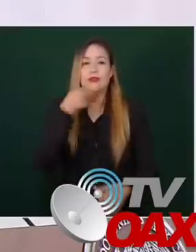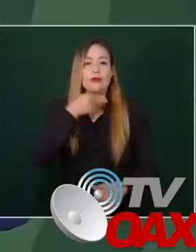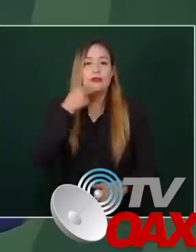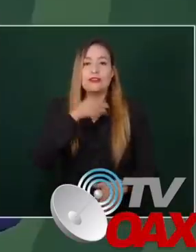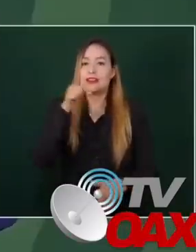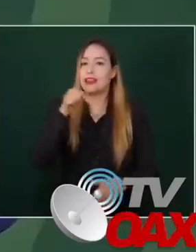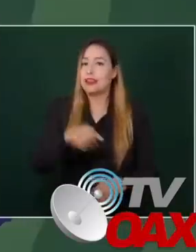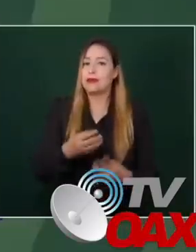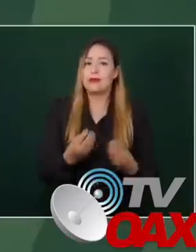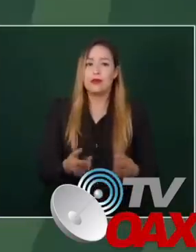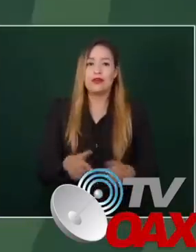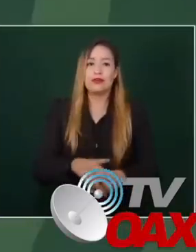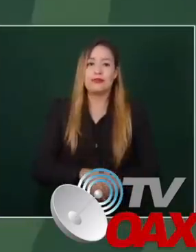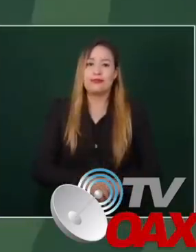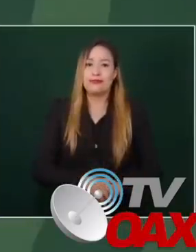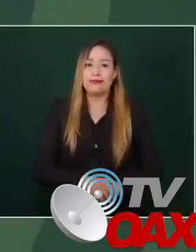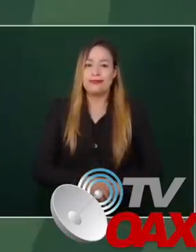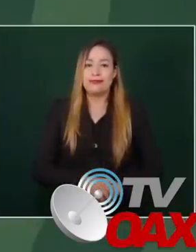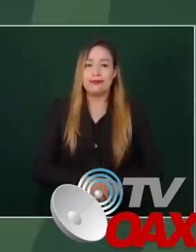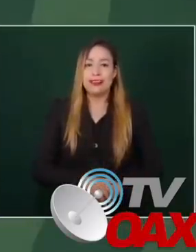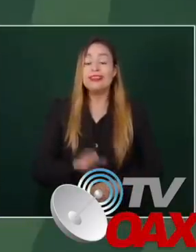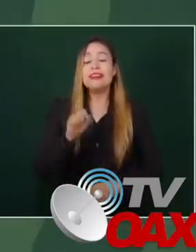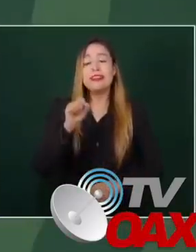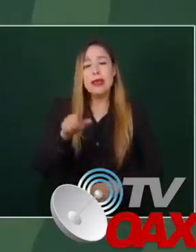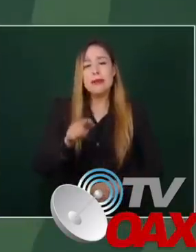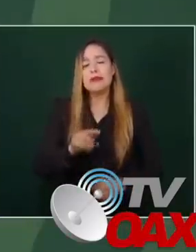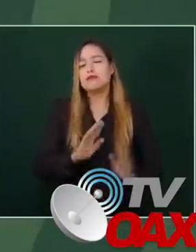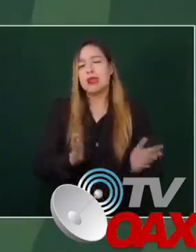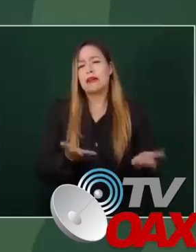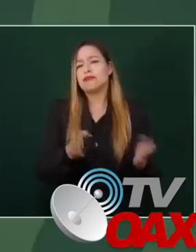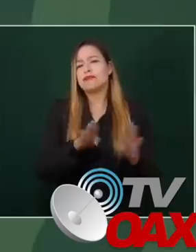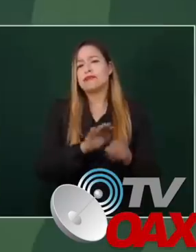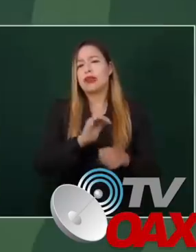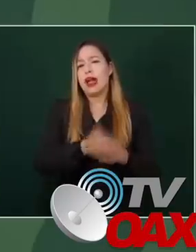Y cierro también agradeciendo infinitamente